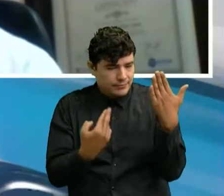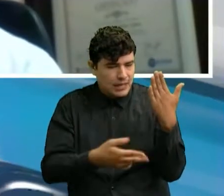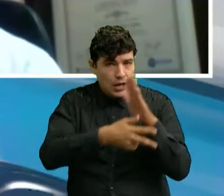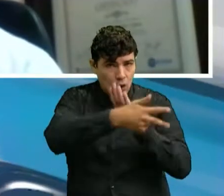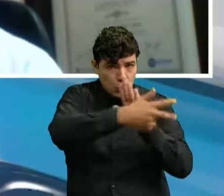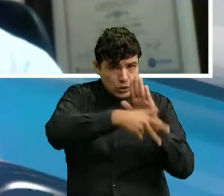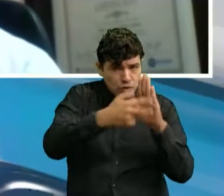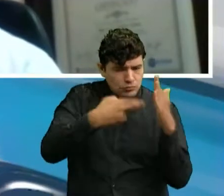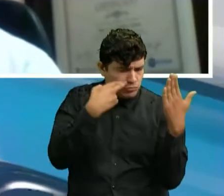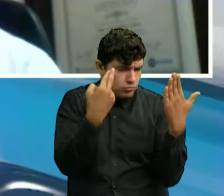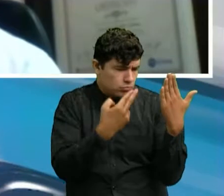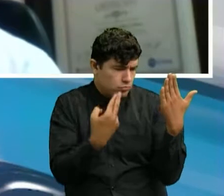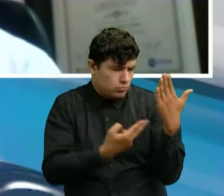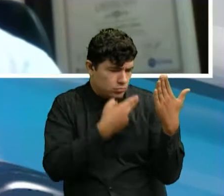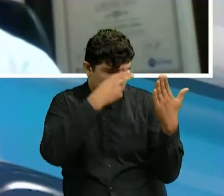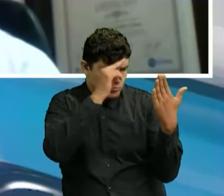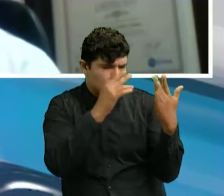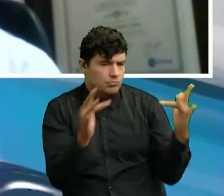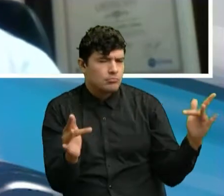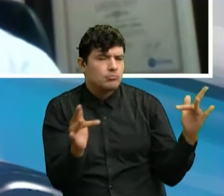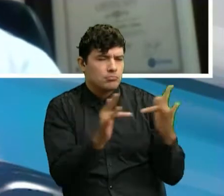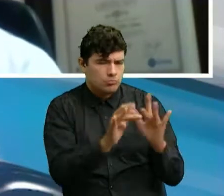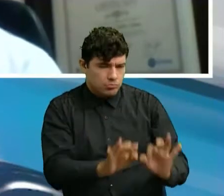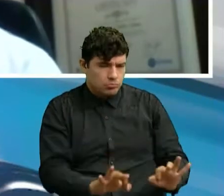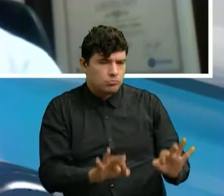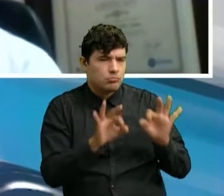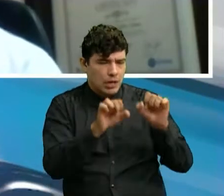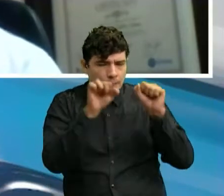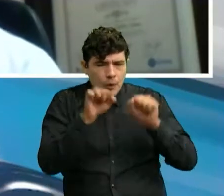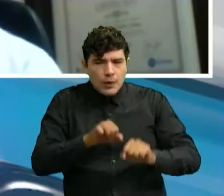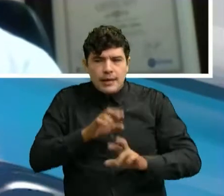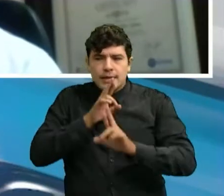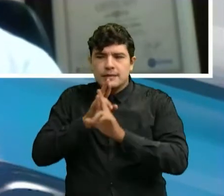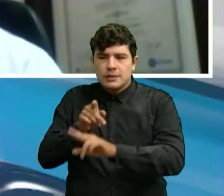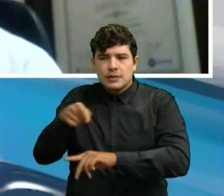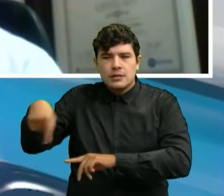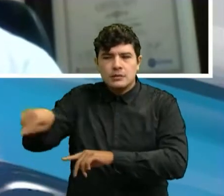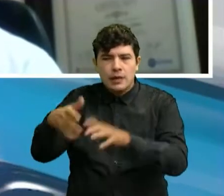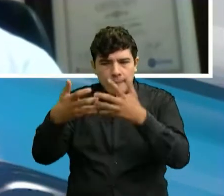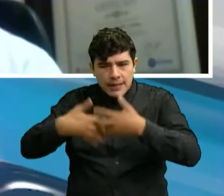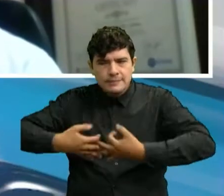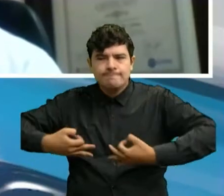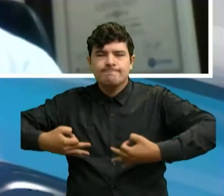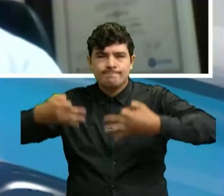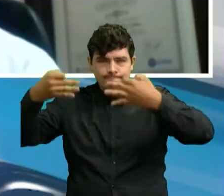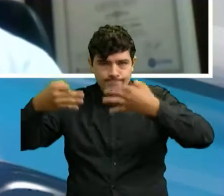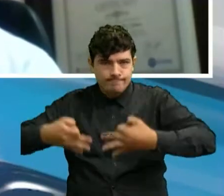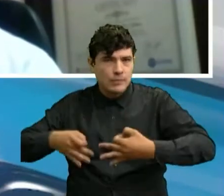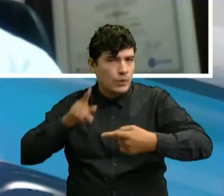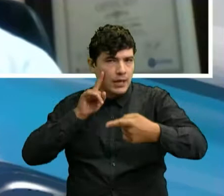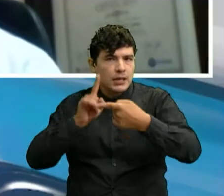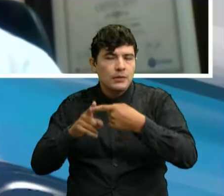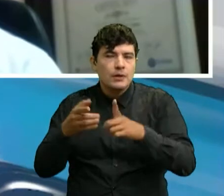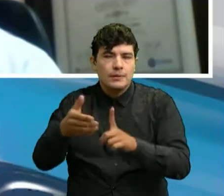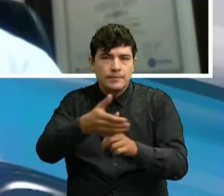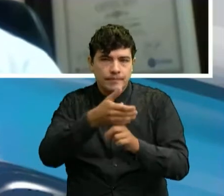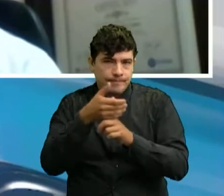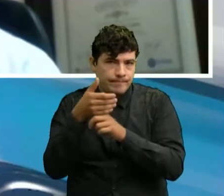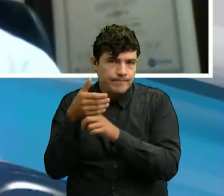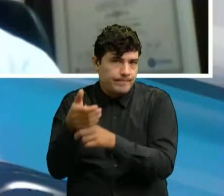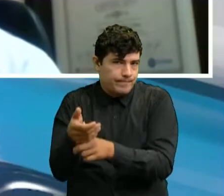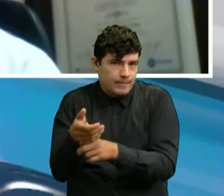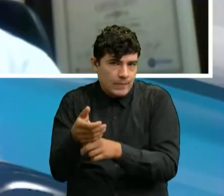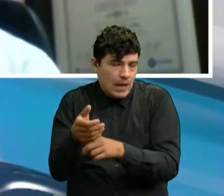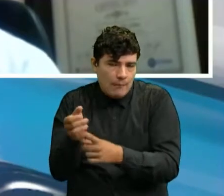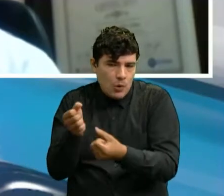venido decantando, indicando cuál es la interpretación y el propósito de estas disposiciones que tienen un carácter de